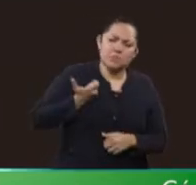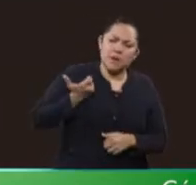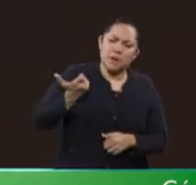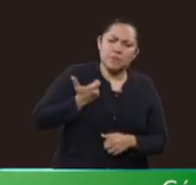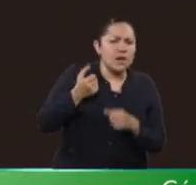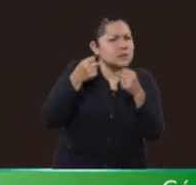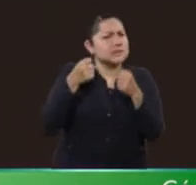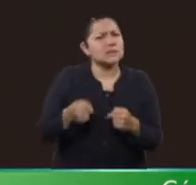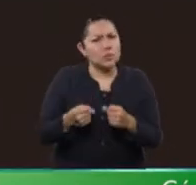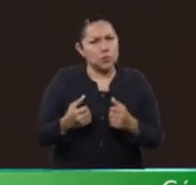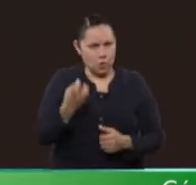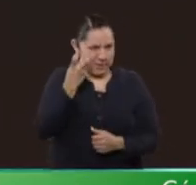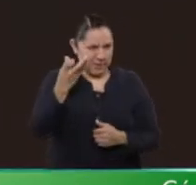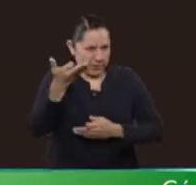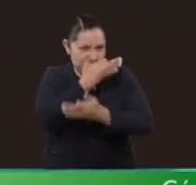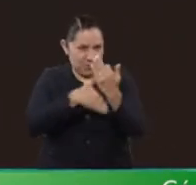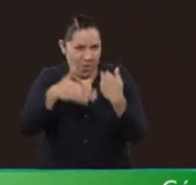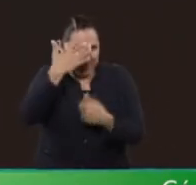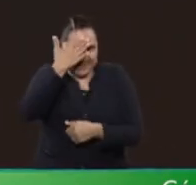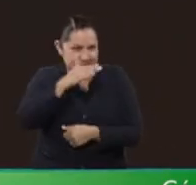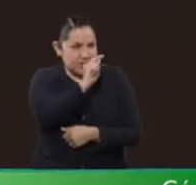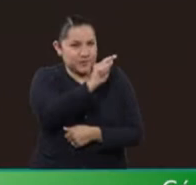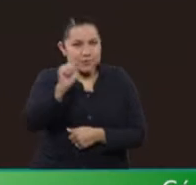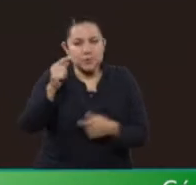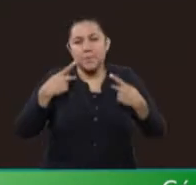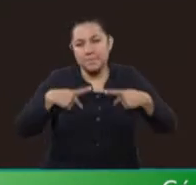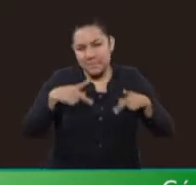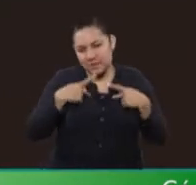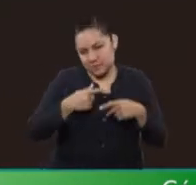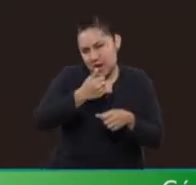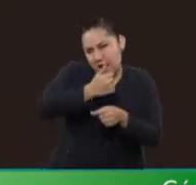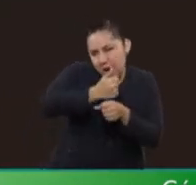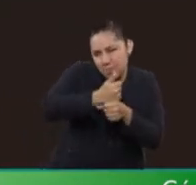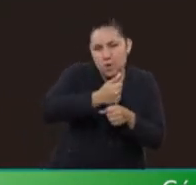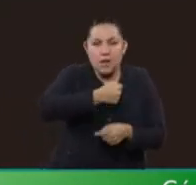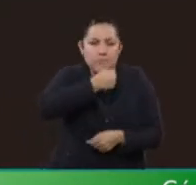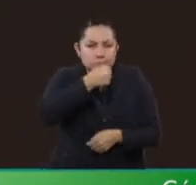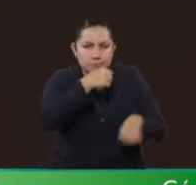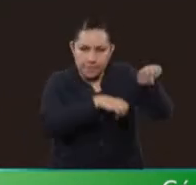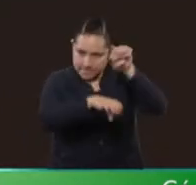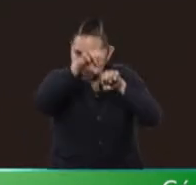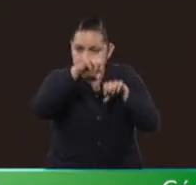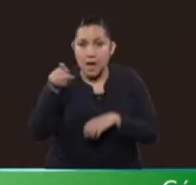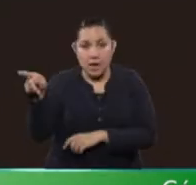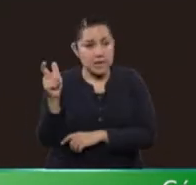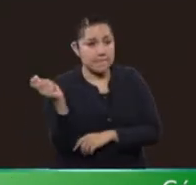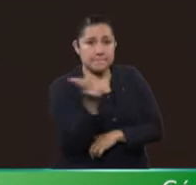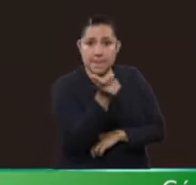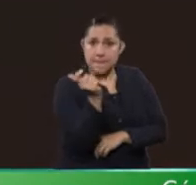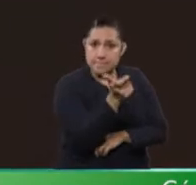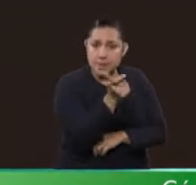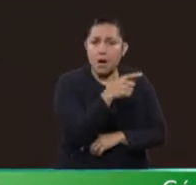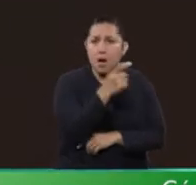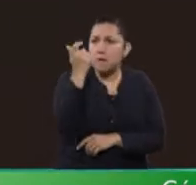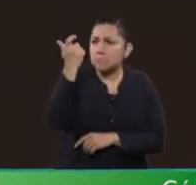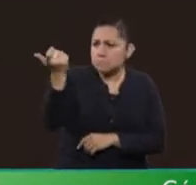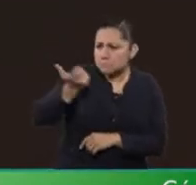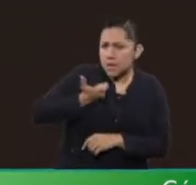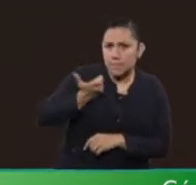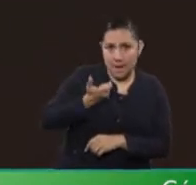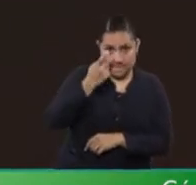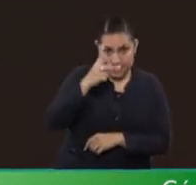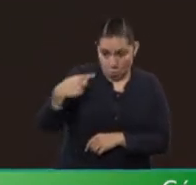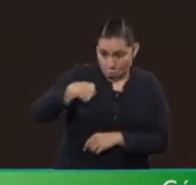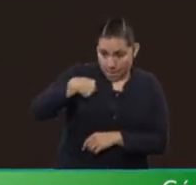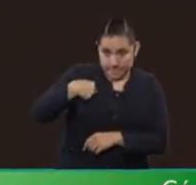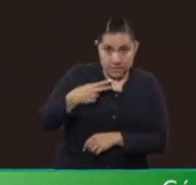su pensión pero lamentablemente a veces esos recursos no se utilizan para su bienestar directo Tal vez un hijo